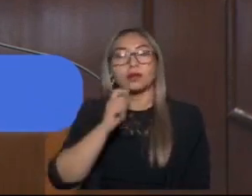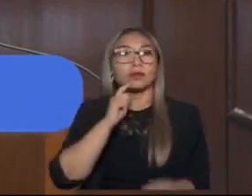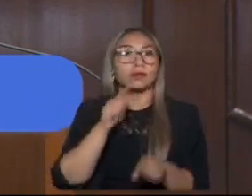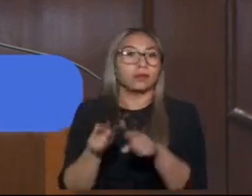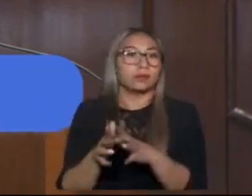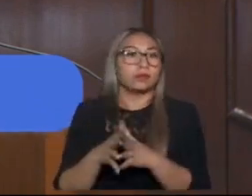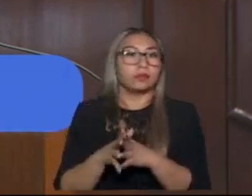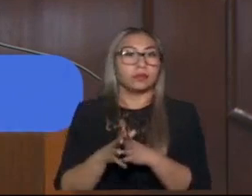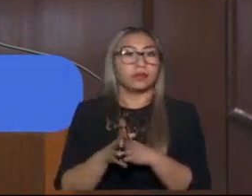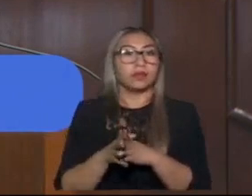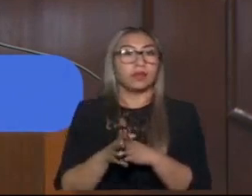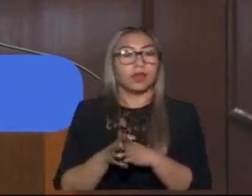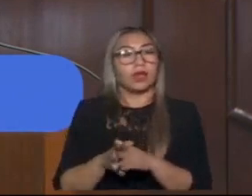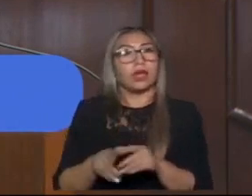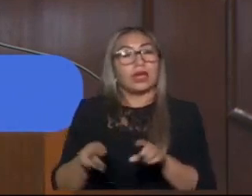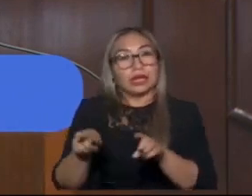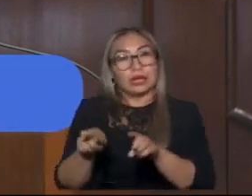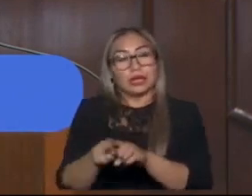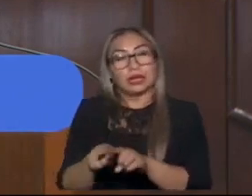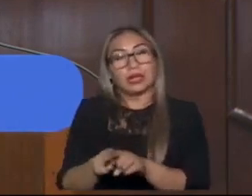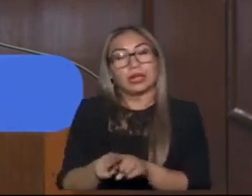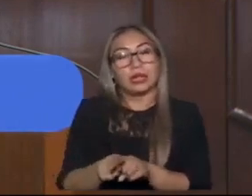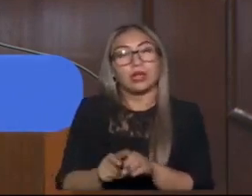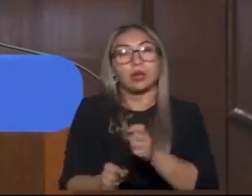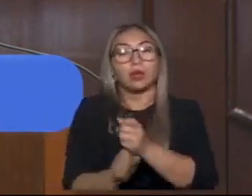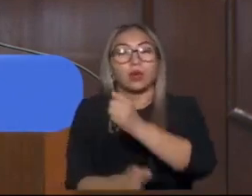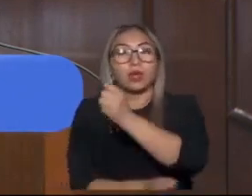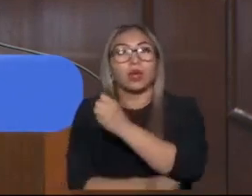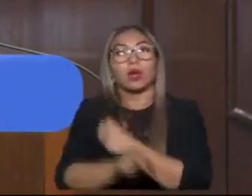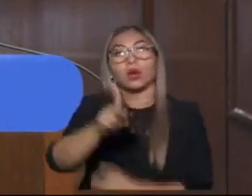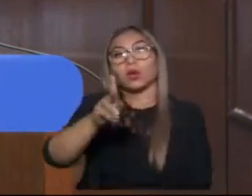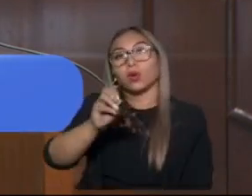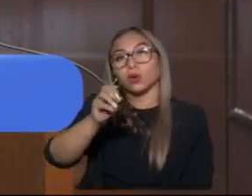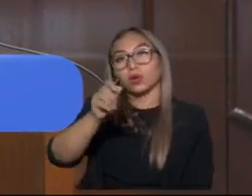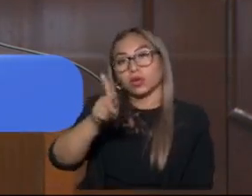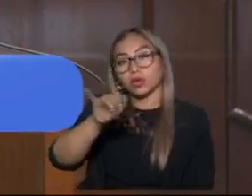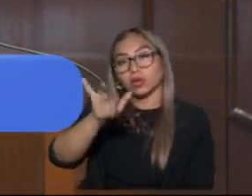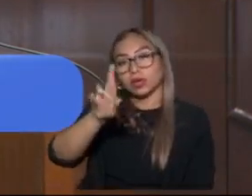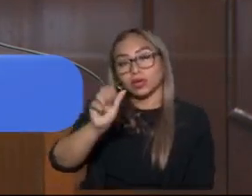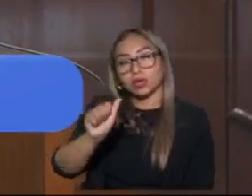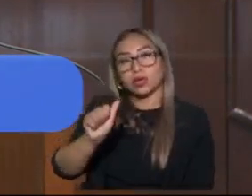puente de Coquira sobre el río Bayano,